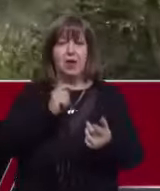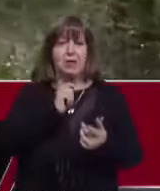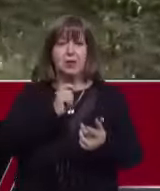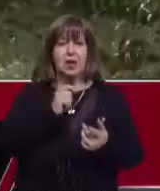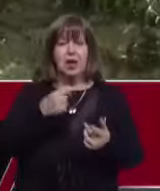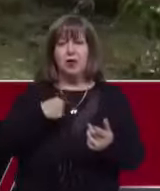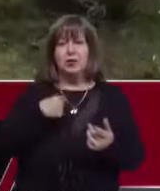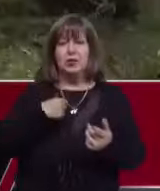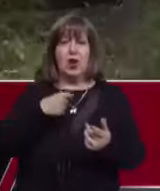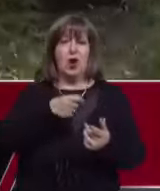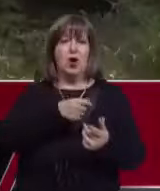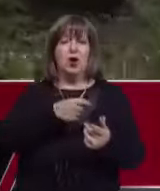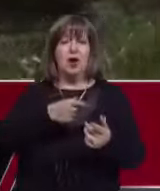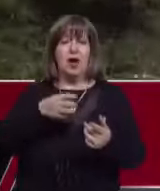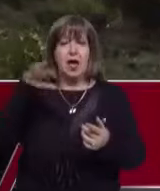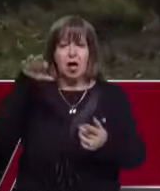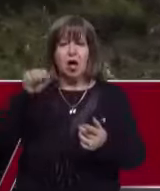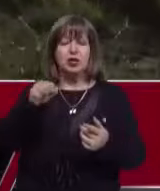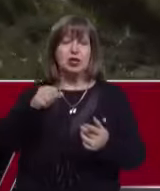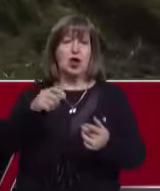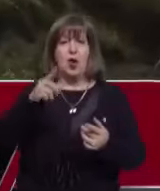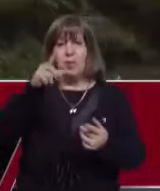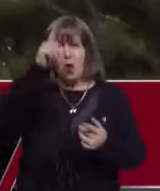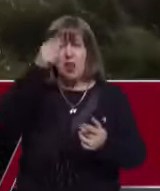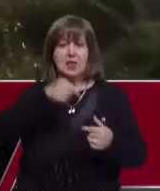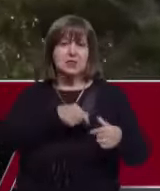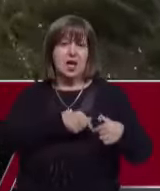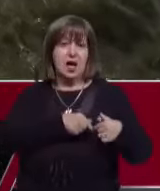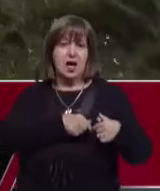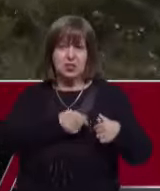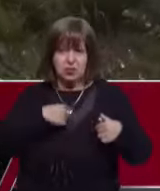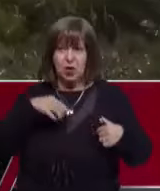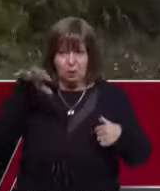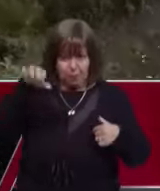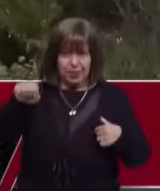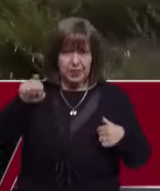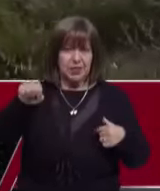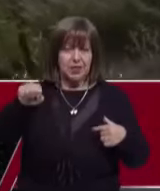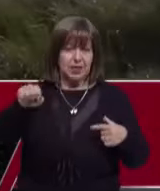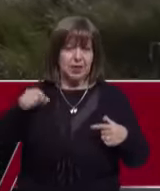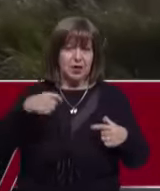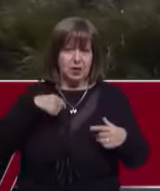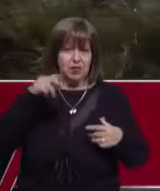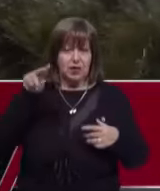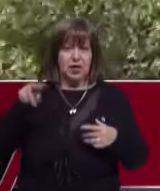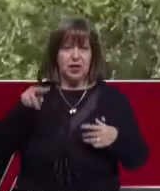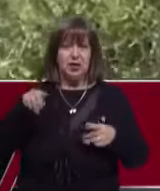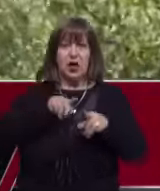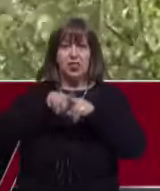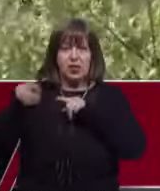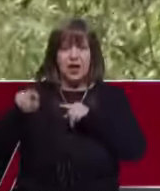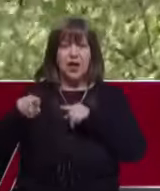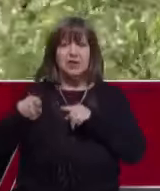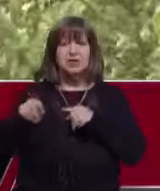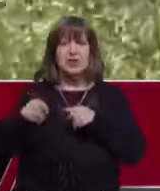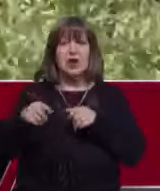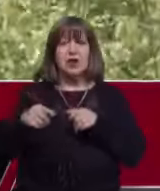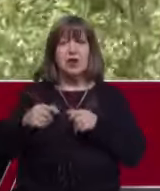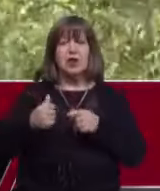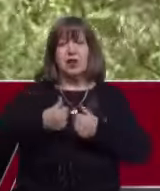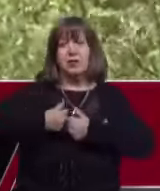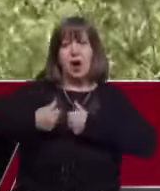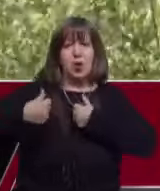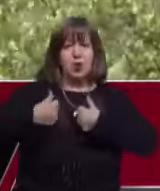encuentre la casa del comisario cuando la policía no la tenía anotada en ninguna carpeta y tener que estar en vivo ahí al otro día que haya una